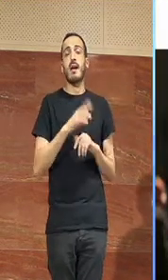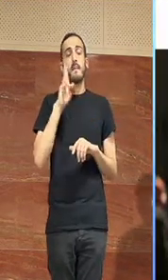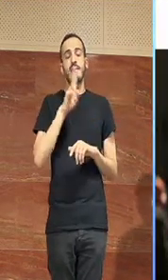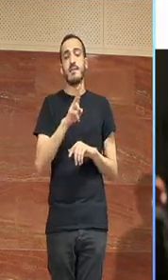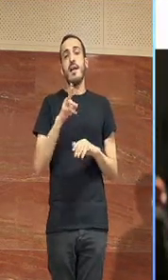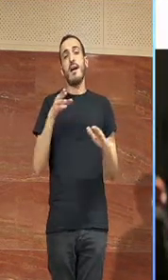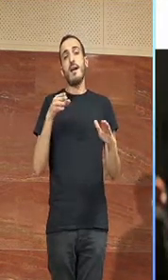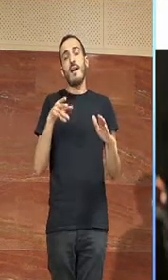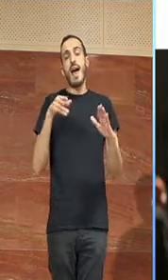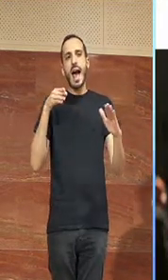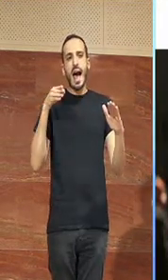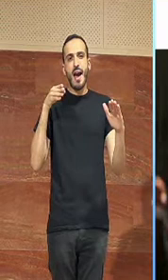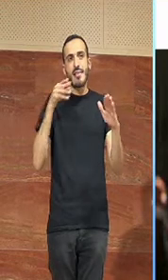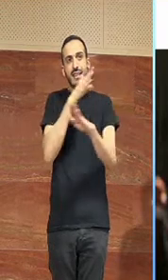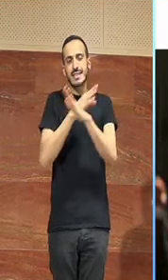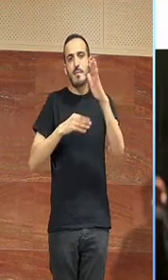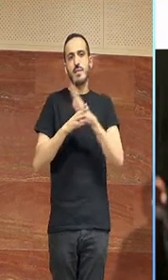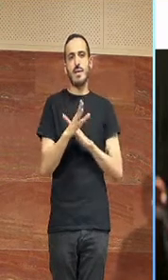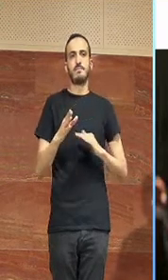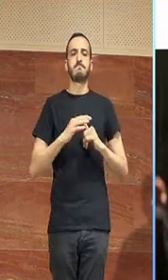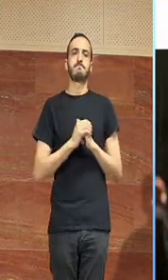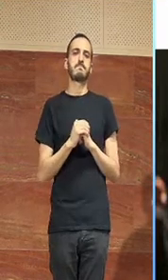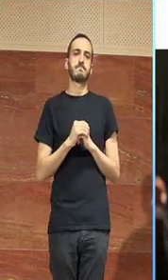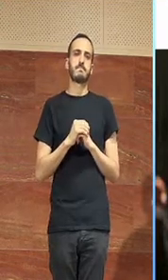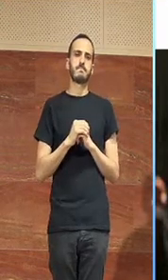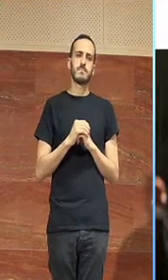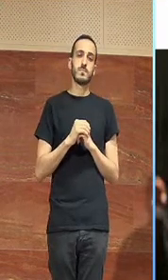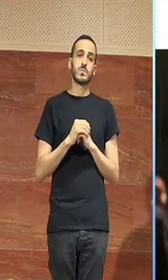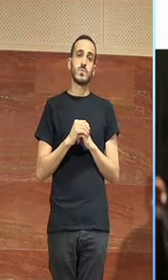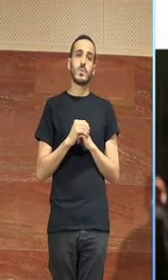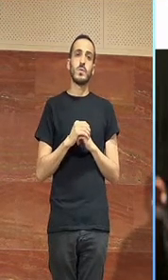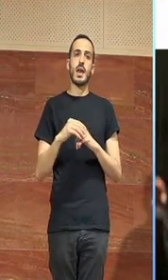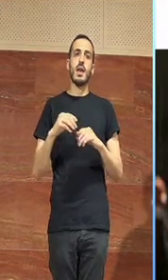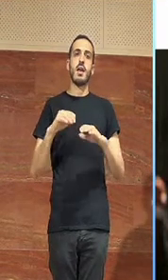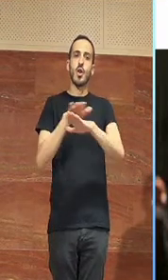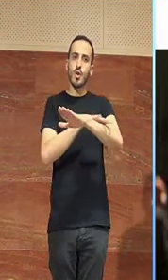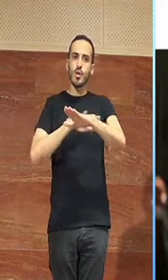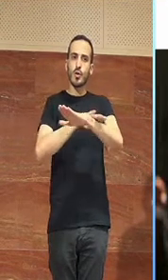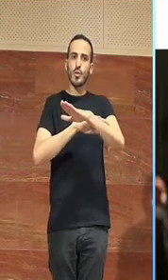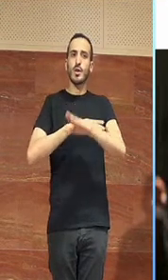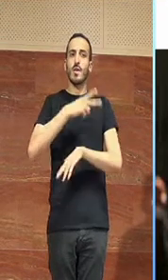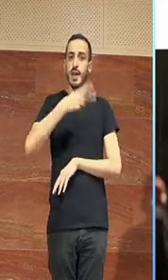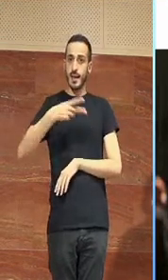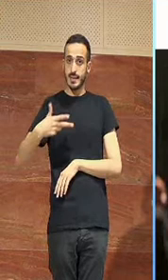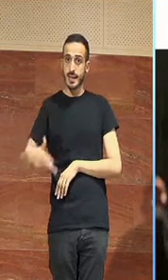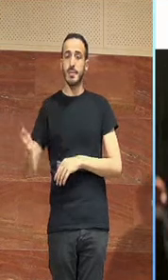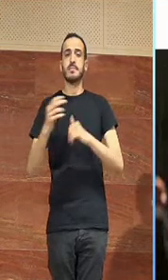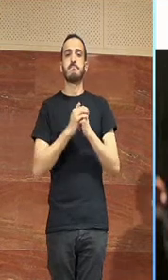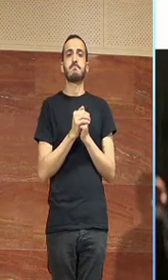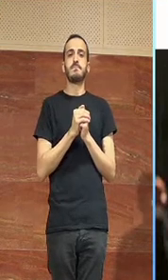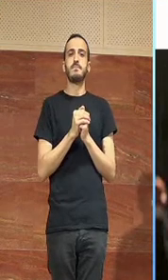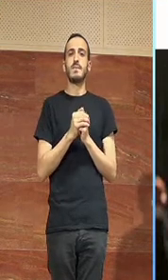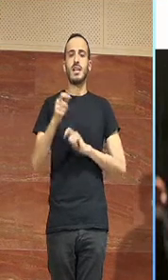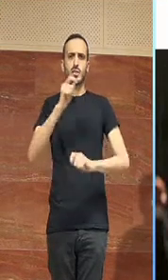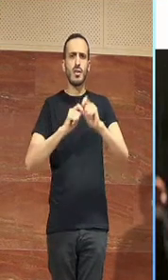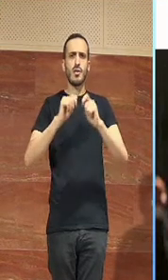discapacidad. Está acortado, lo editó el Gobierno de Cantabria en la Fundación Amica y creo que